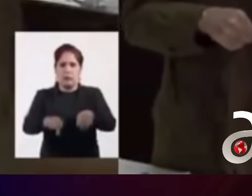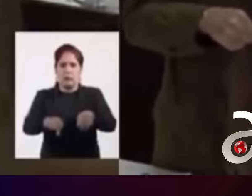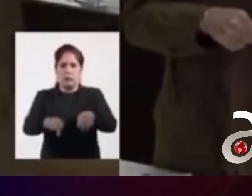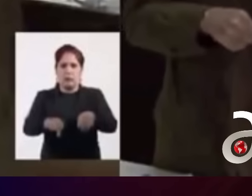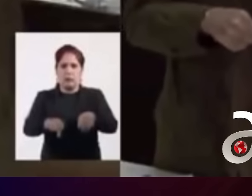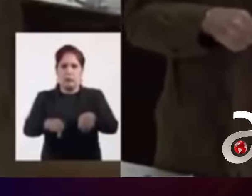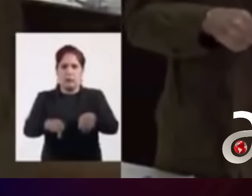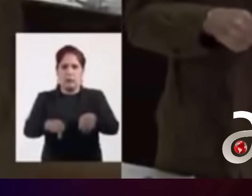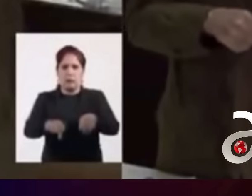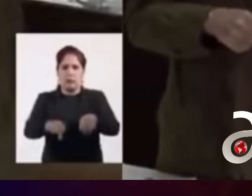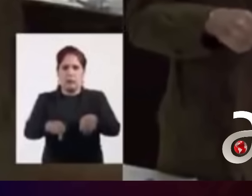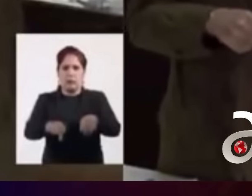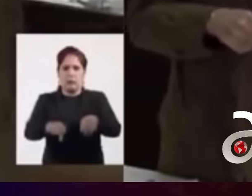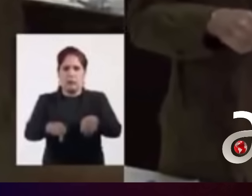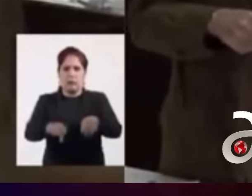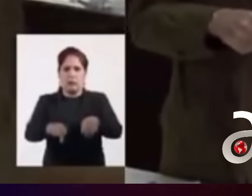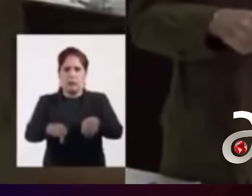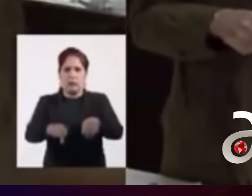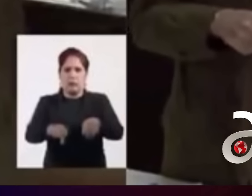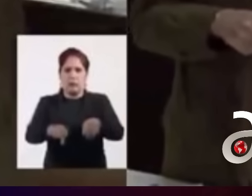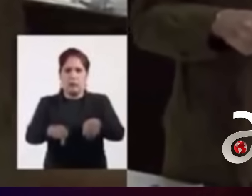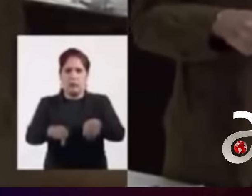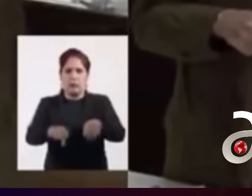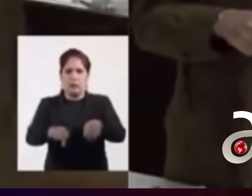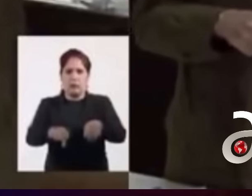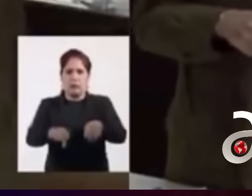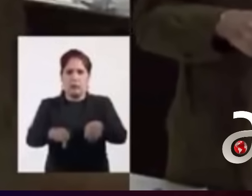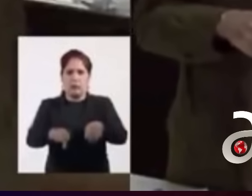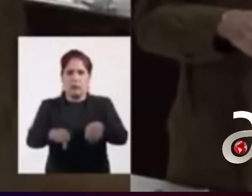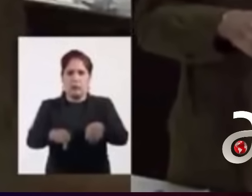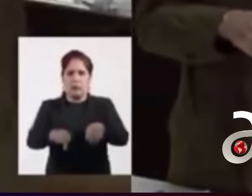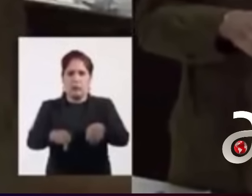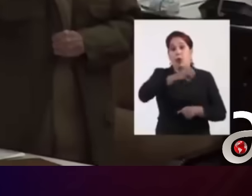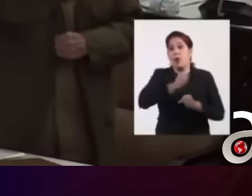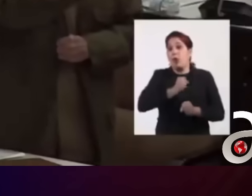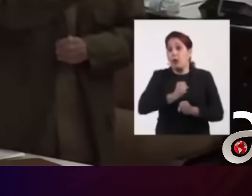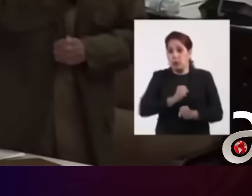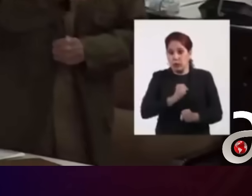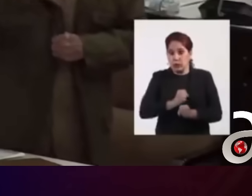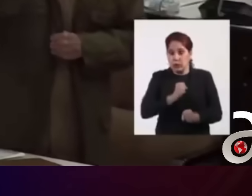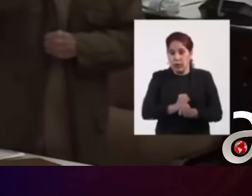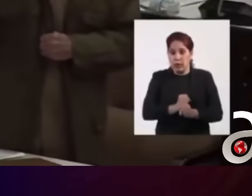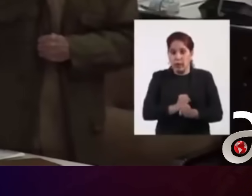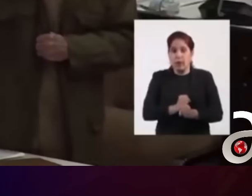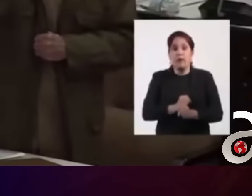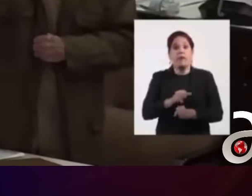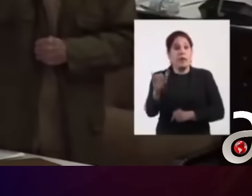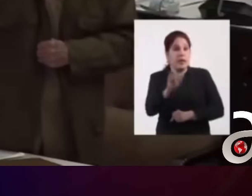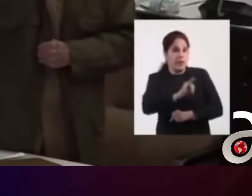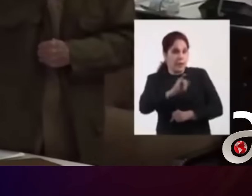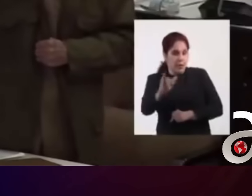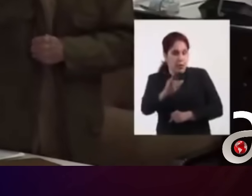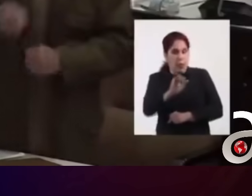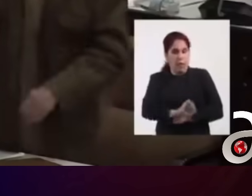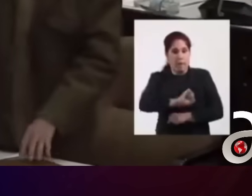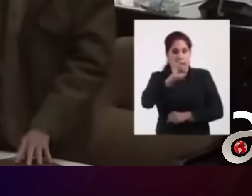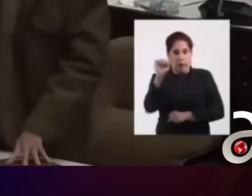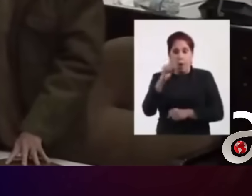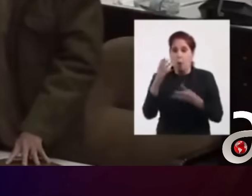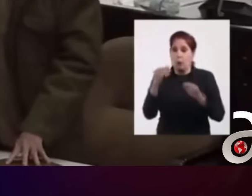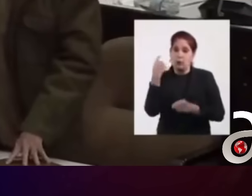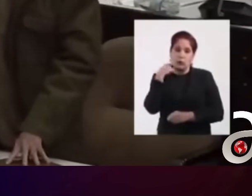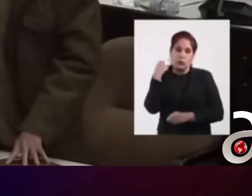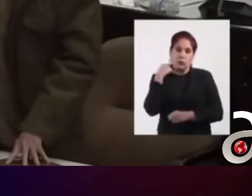El informe del Mindus, presentado durante la sesión, reveló problemas preocupantes en el sector industrial. Se mencionó que de más